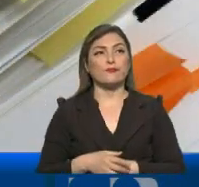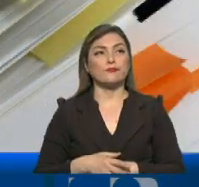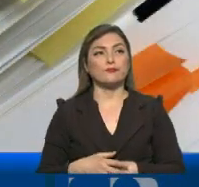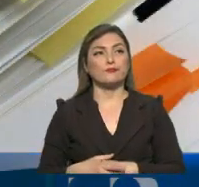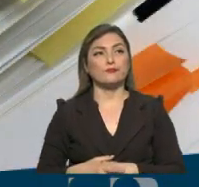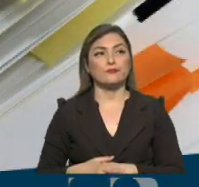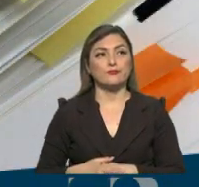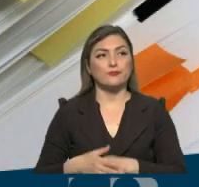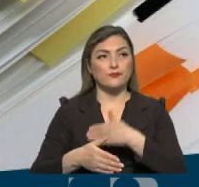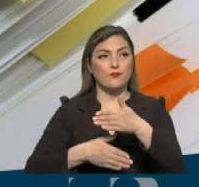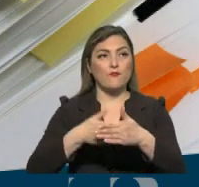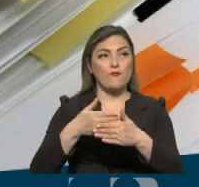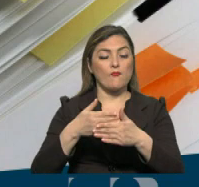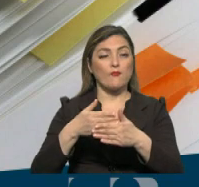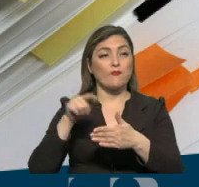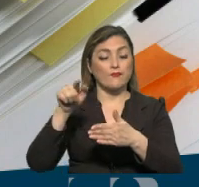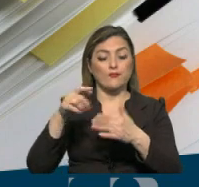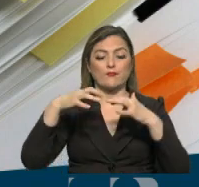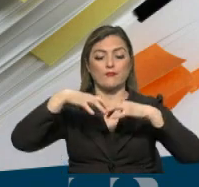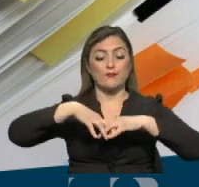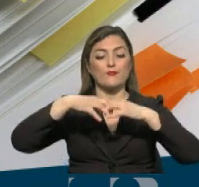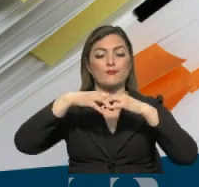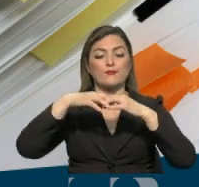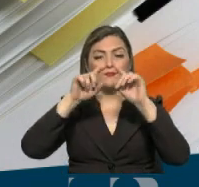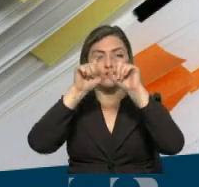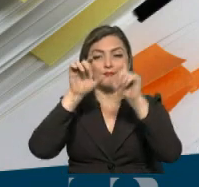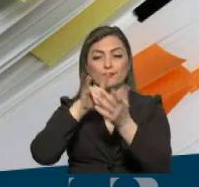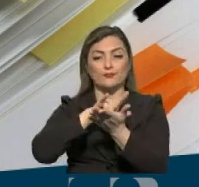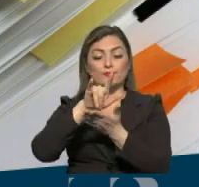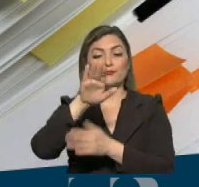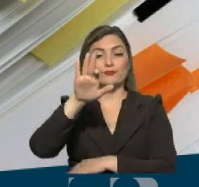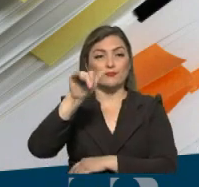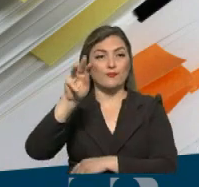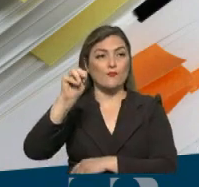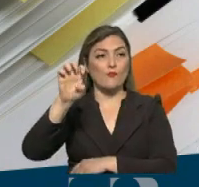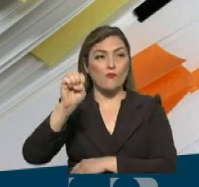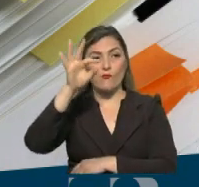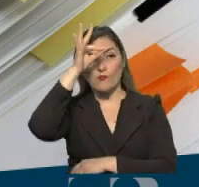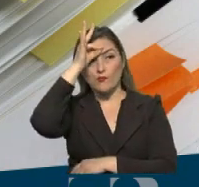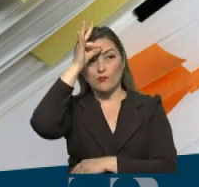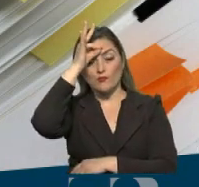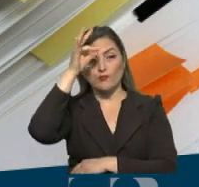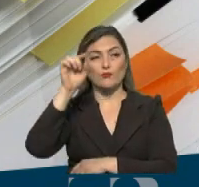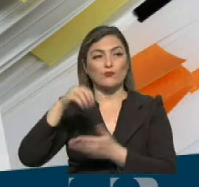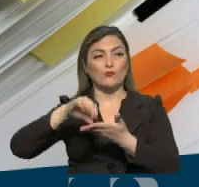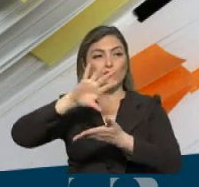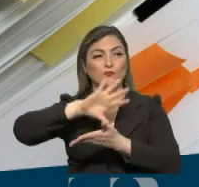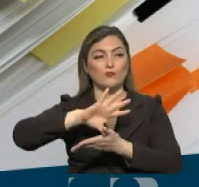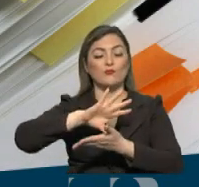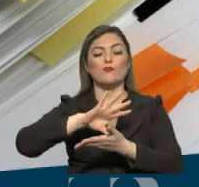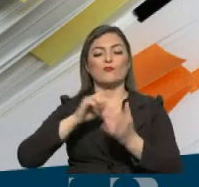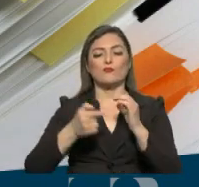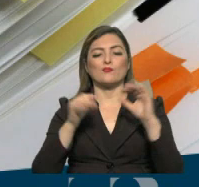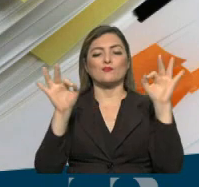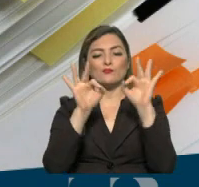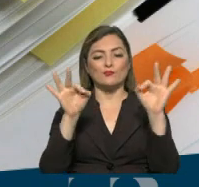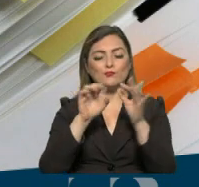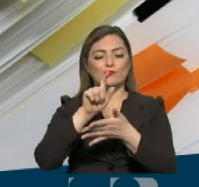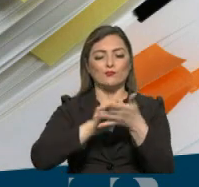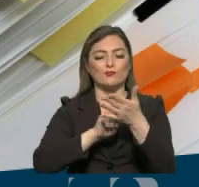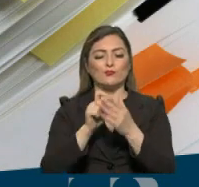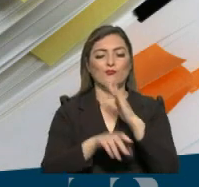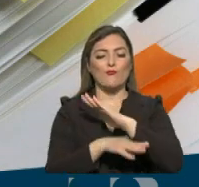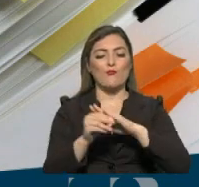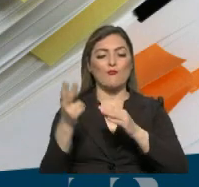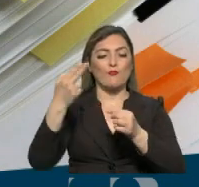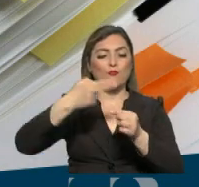esos están el proceso de liquidación de TAME, hospitales, el complejo legislativo, Coca-Cola Sinclair, contratos petroleros,